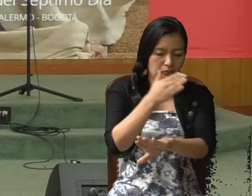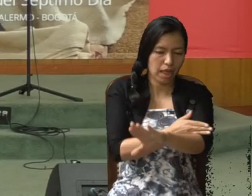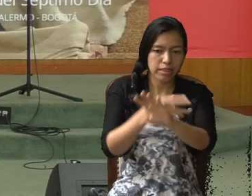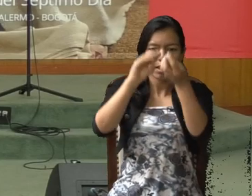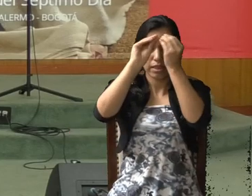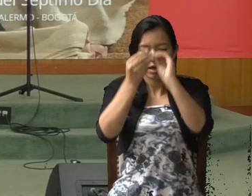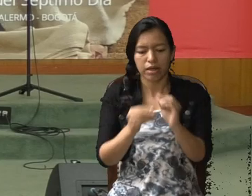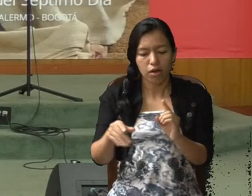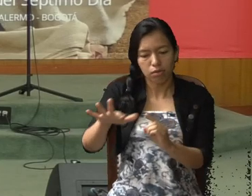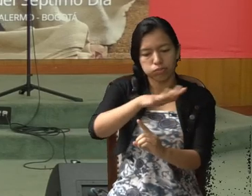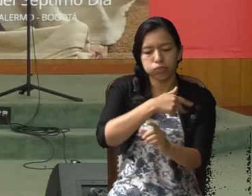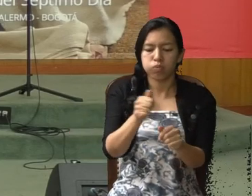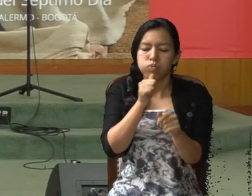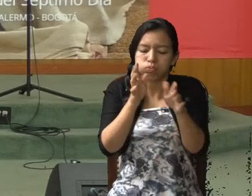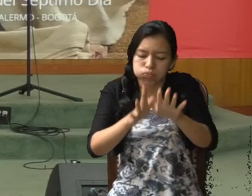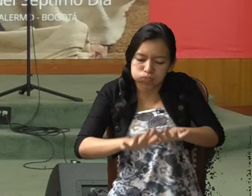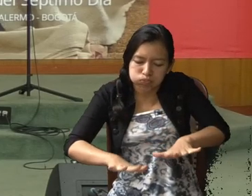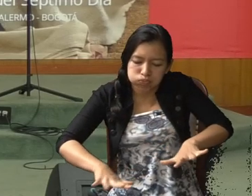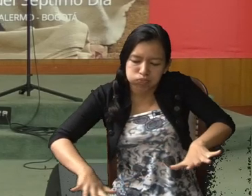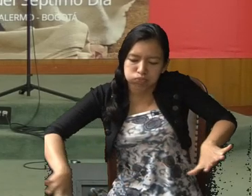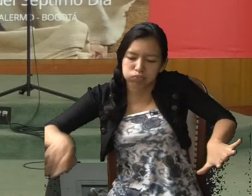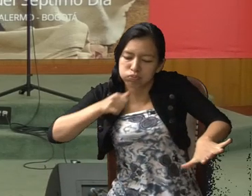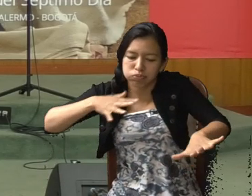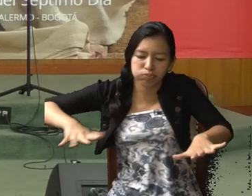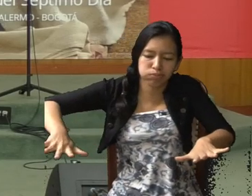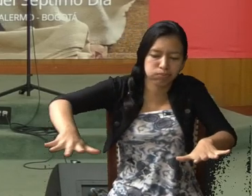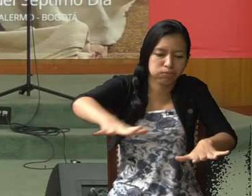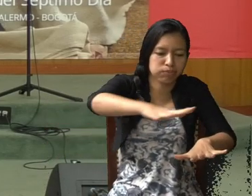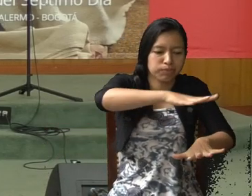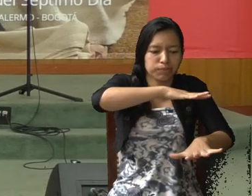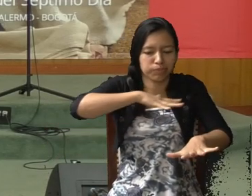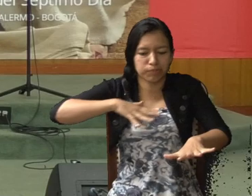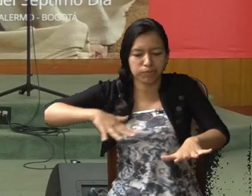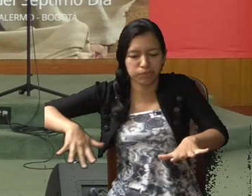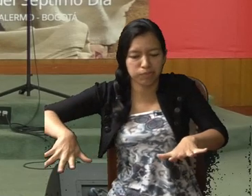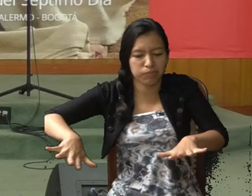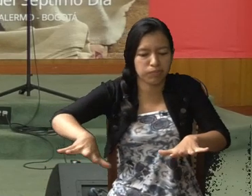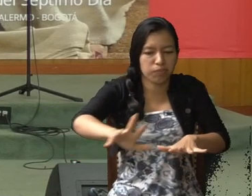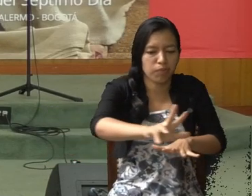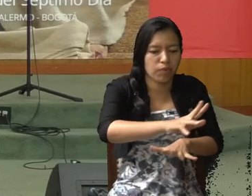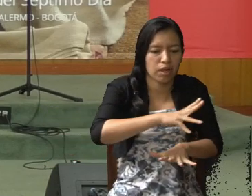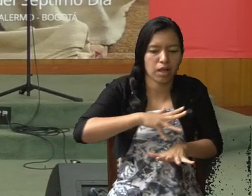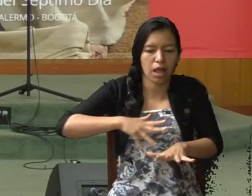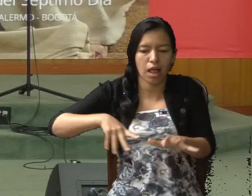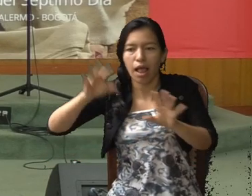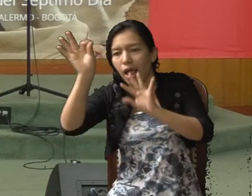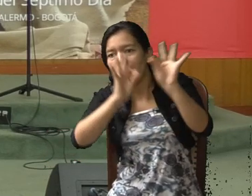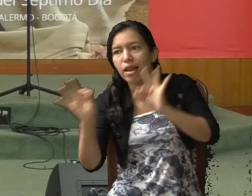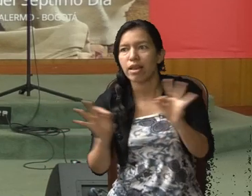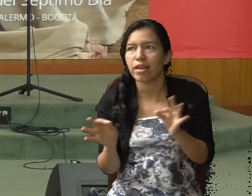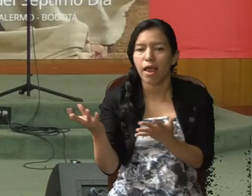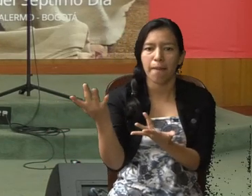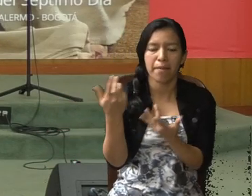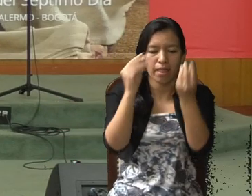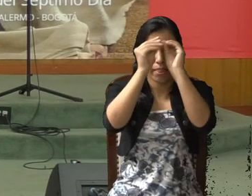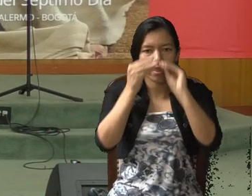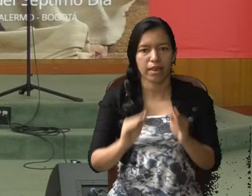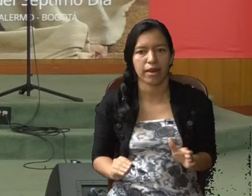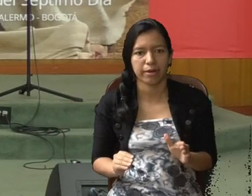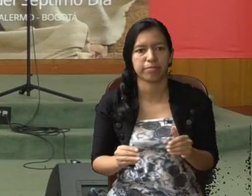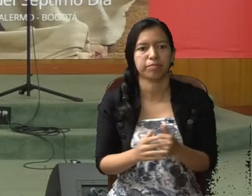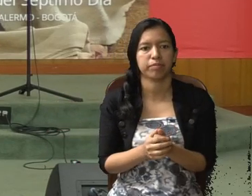faz de las aguas y sobre las tinieblas y el caos que reinaba en ese mundo, alistándose para la creación y